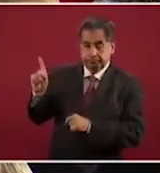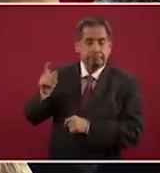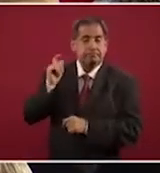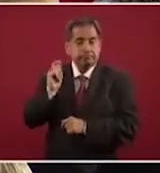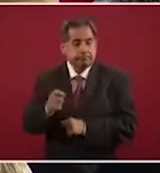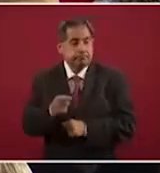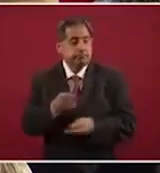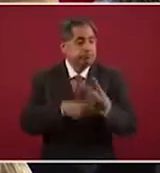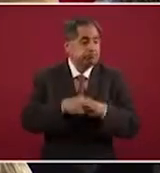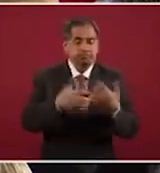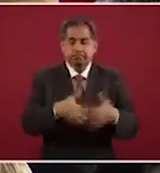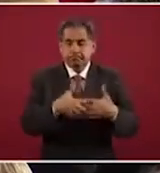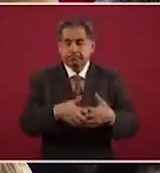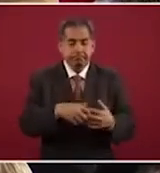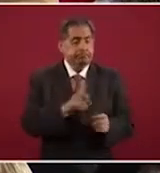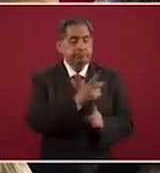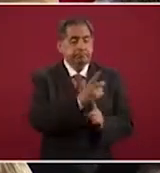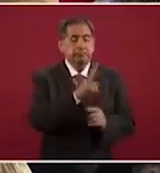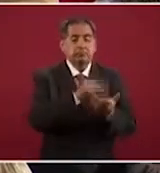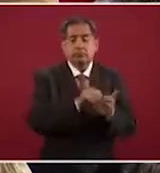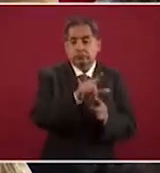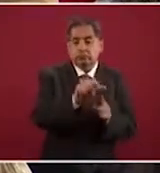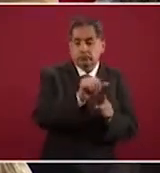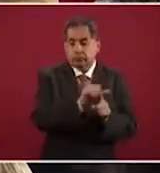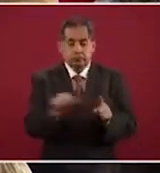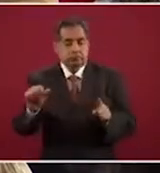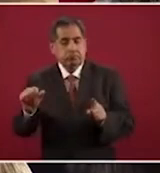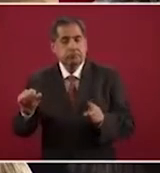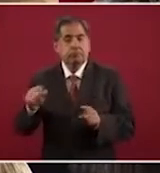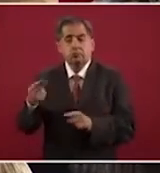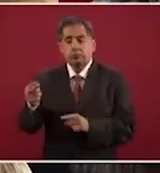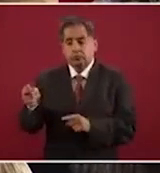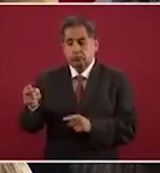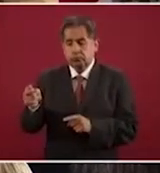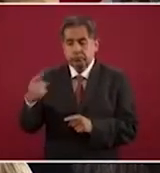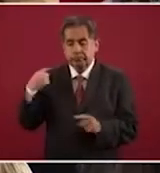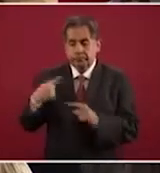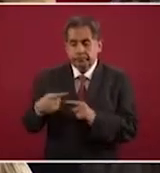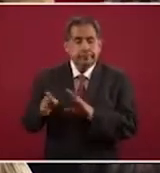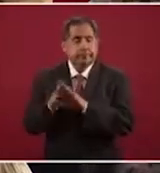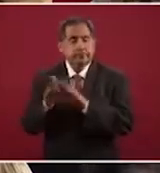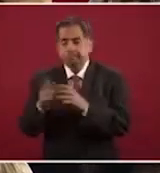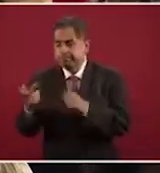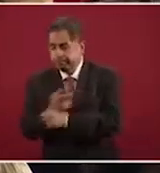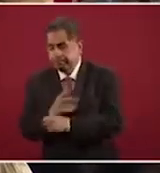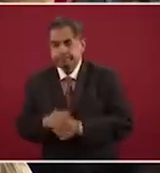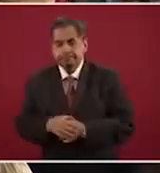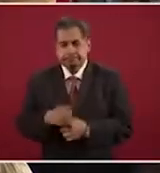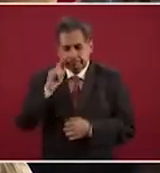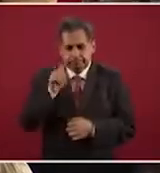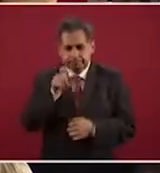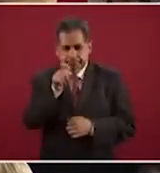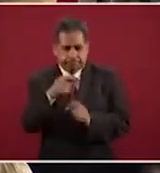las producciones de diciembre del 2018 hasta noviembre como hemos cerrado pusimos una